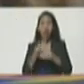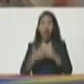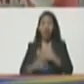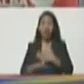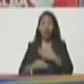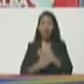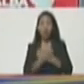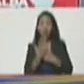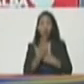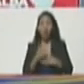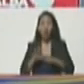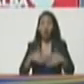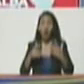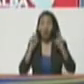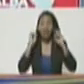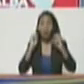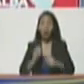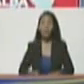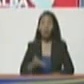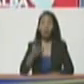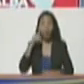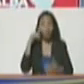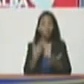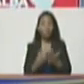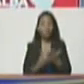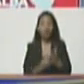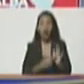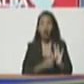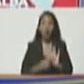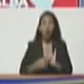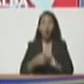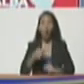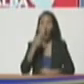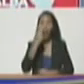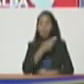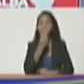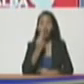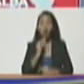dinamismo ha sido evidente en los compromisos alcanzados,